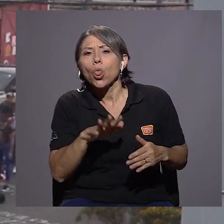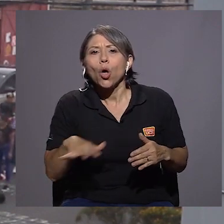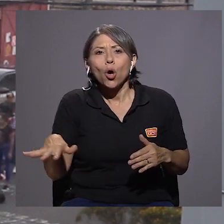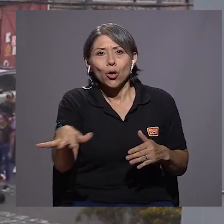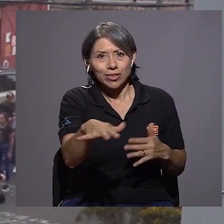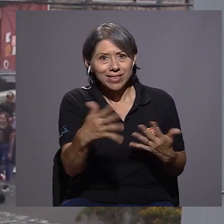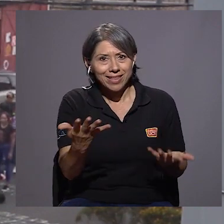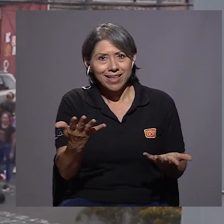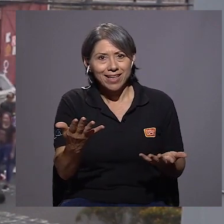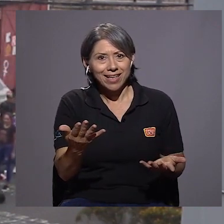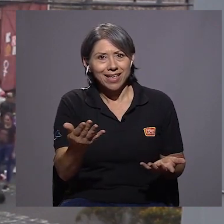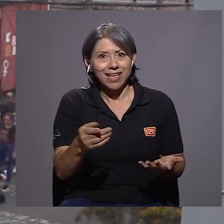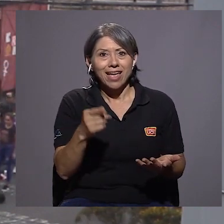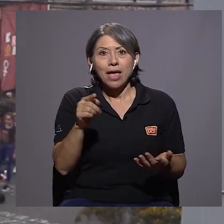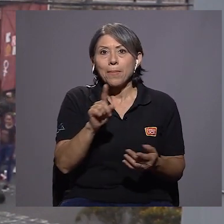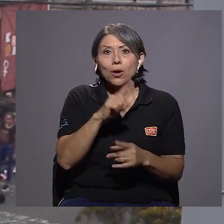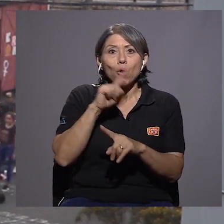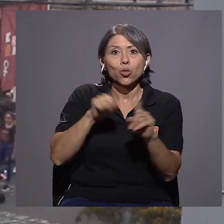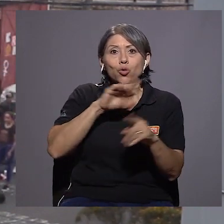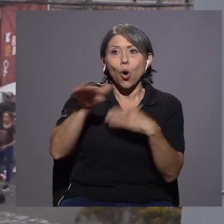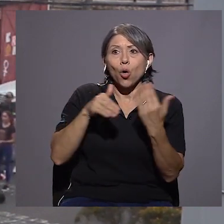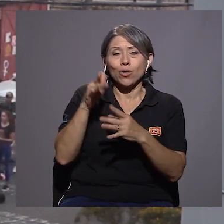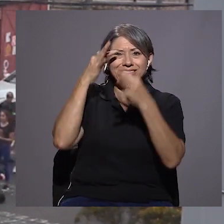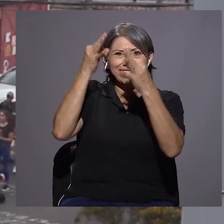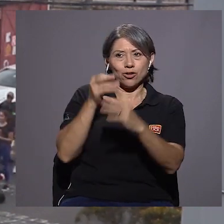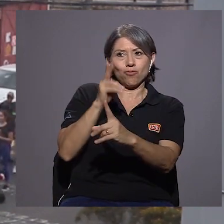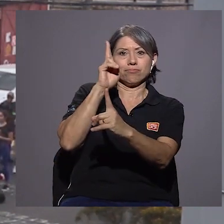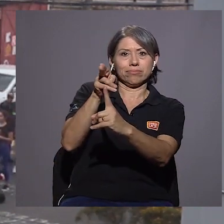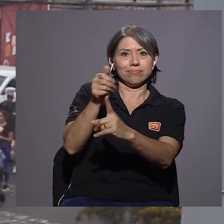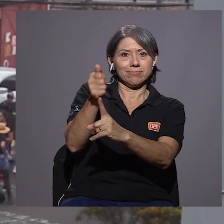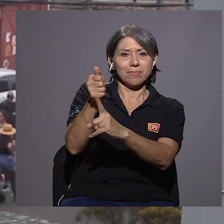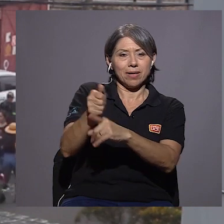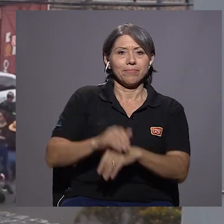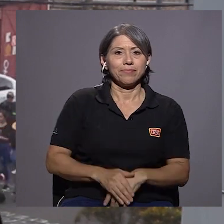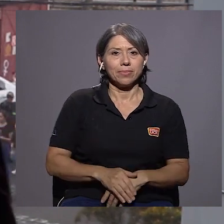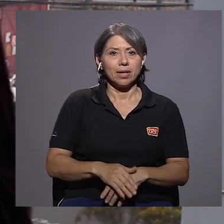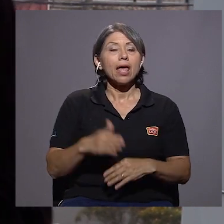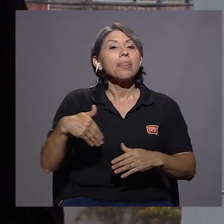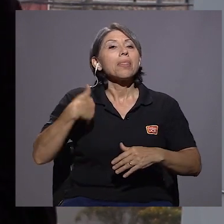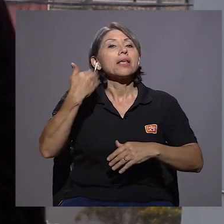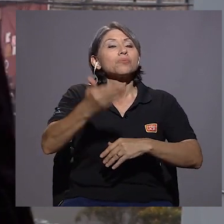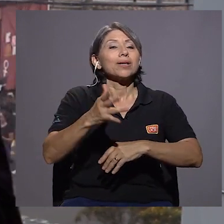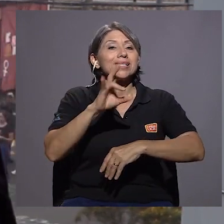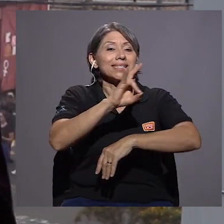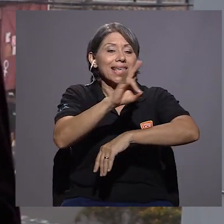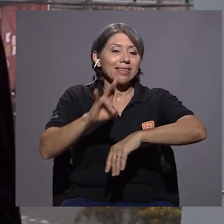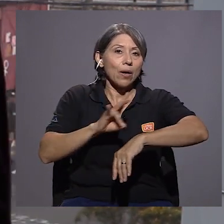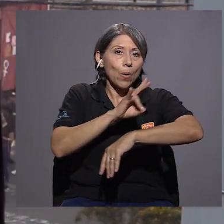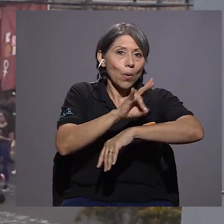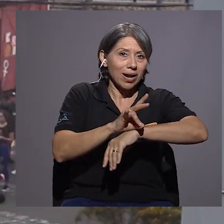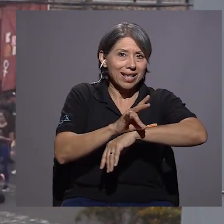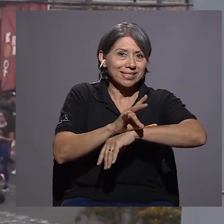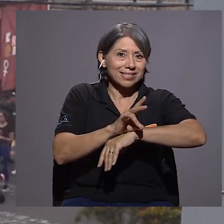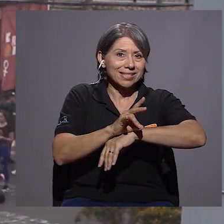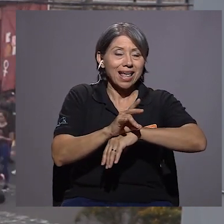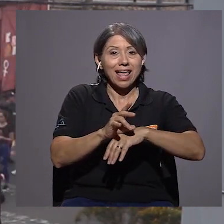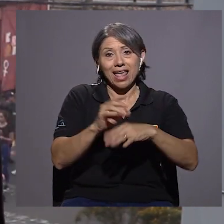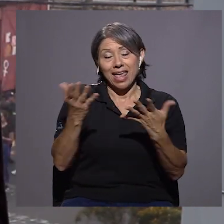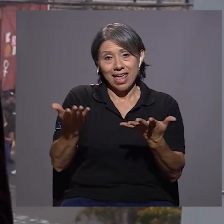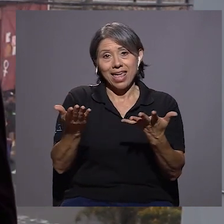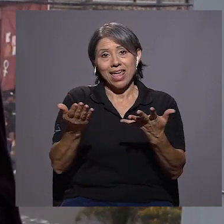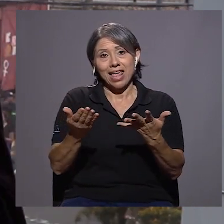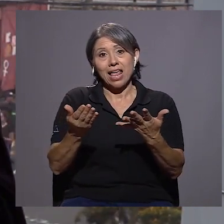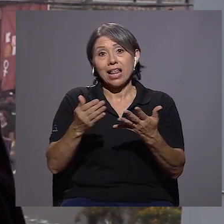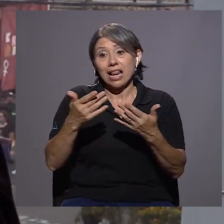vara súper unilateral. Después de 7 horas, las negociaciones que se dieron con el DEUNA,